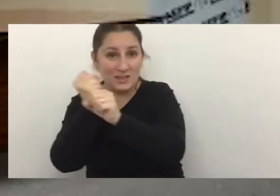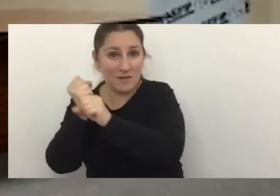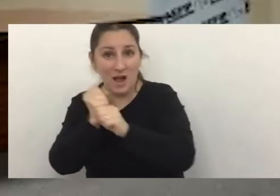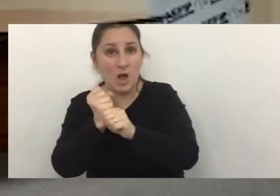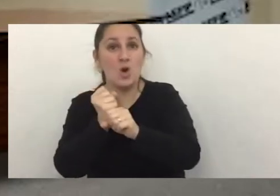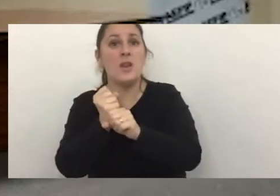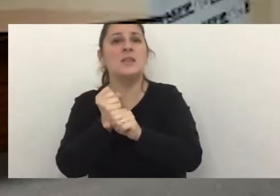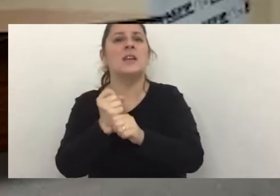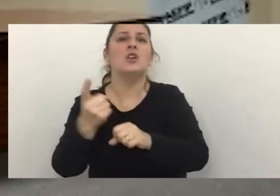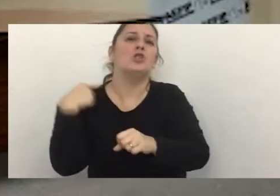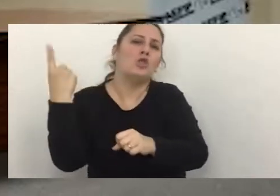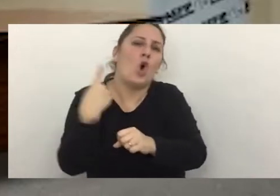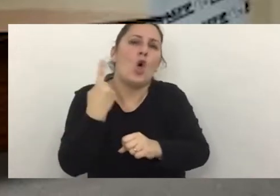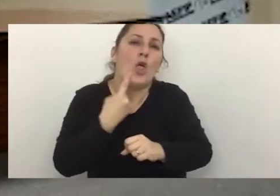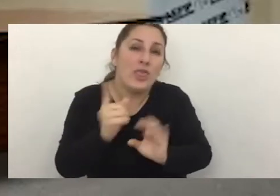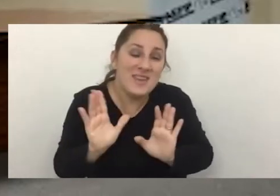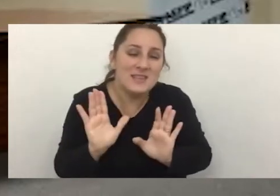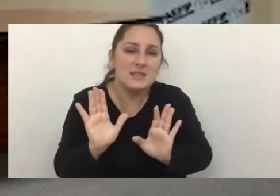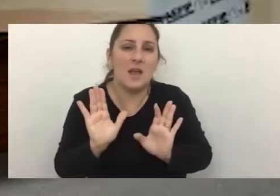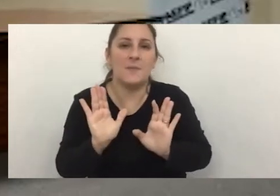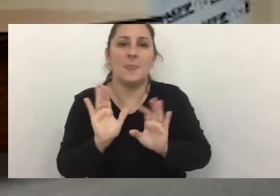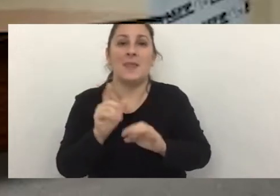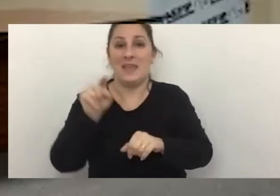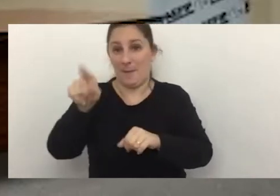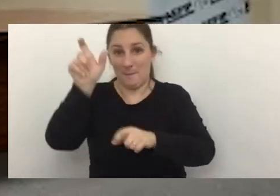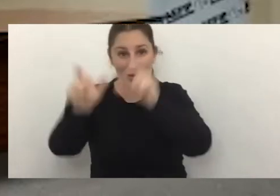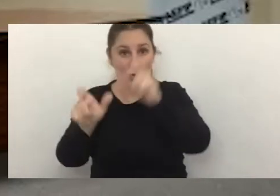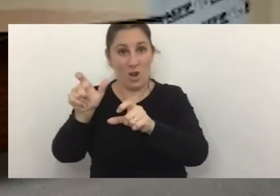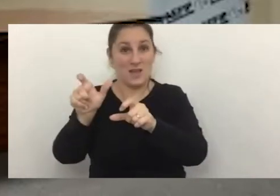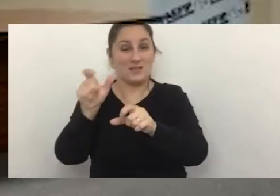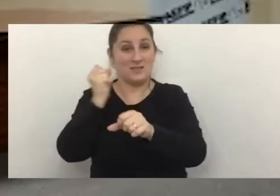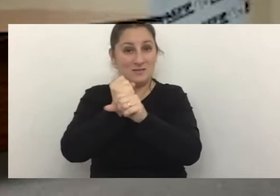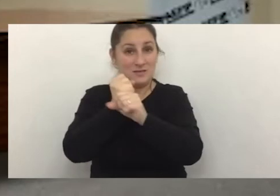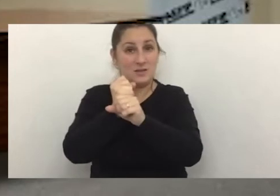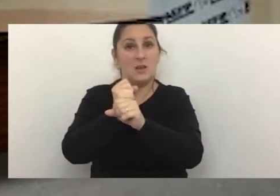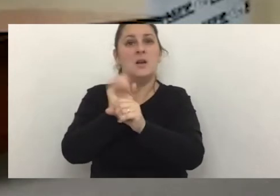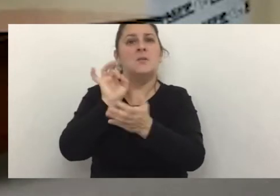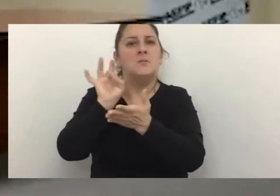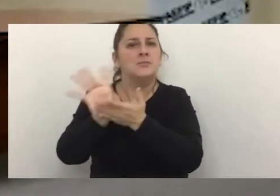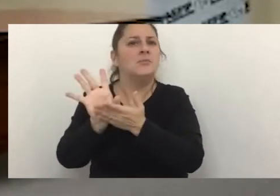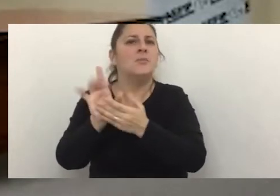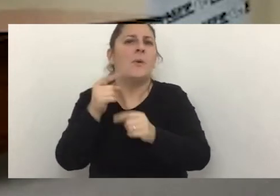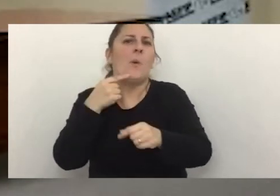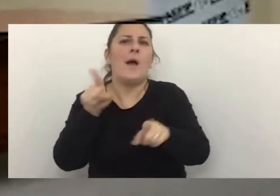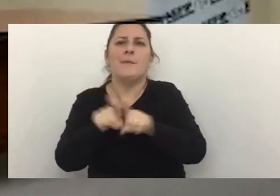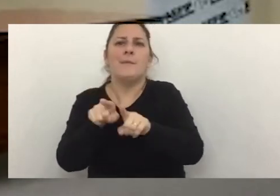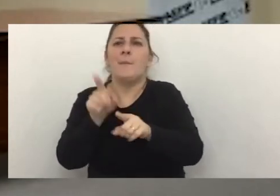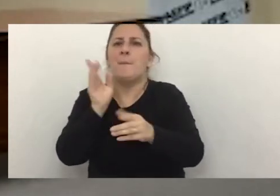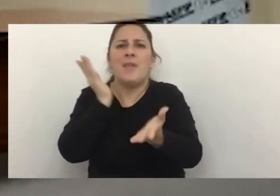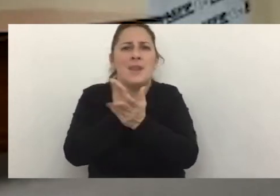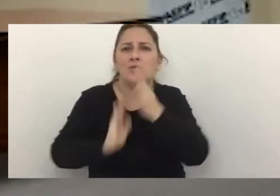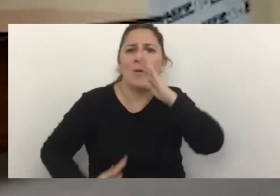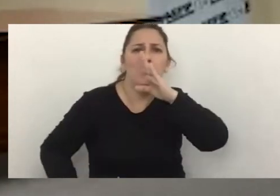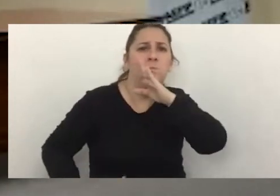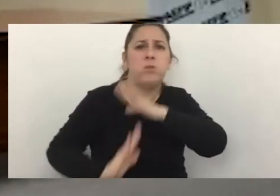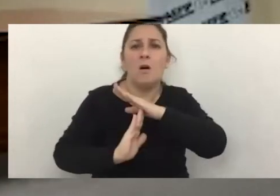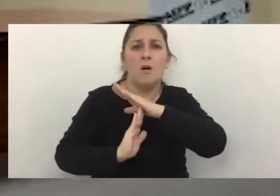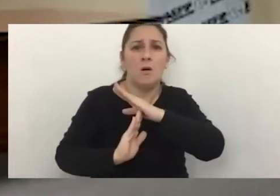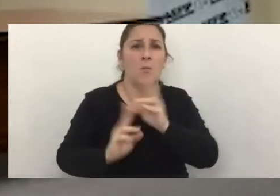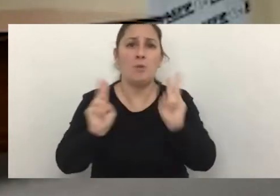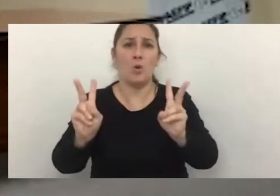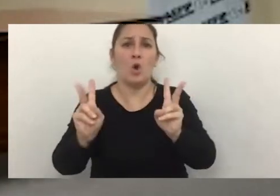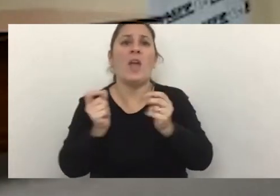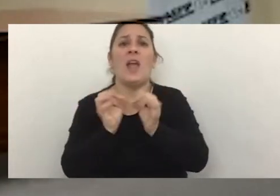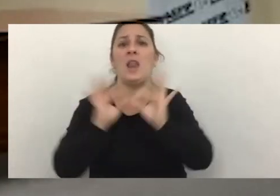se dice es que a estos trabajadores se le privó de un derecho fundamental como es el de la libertad